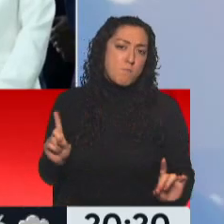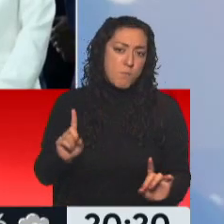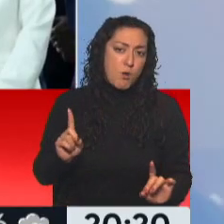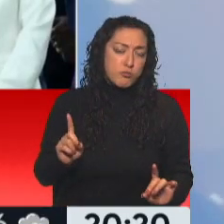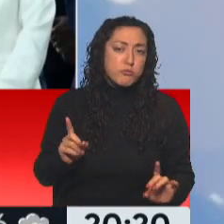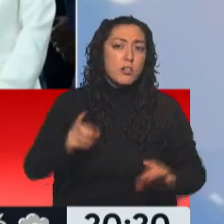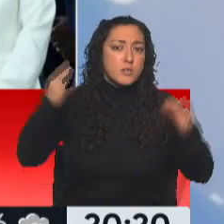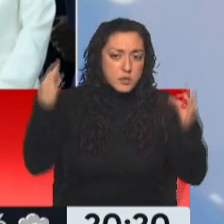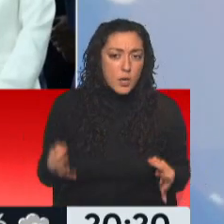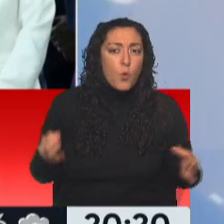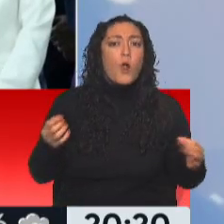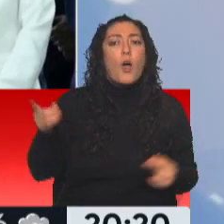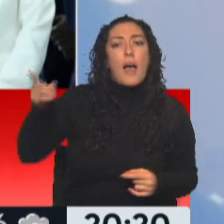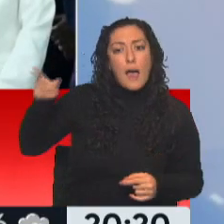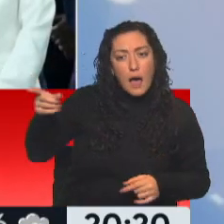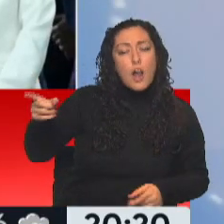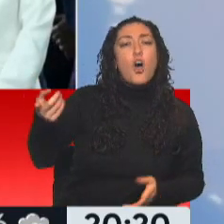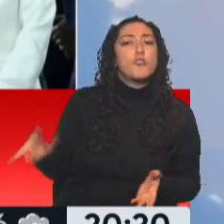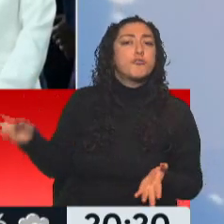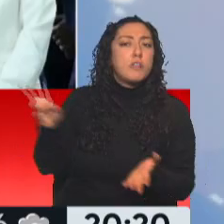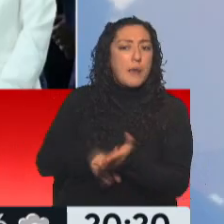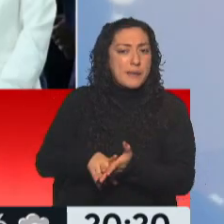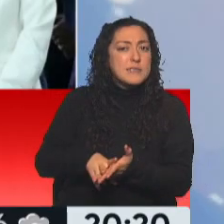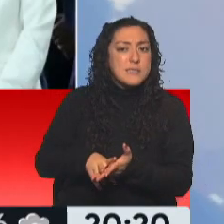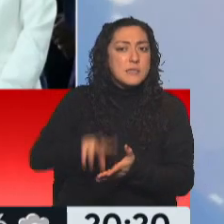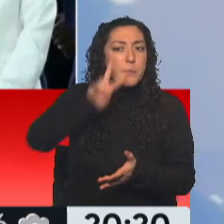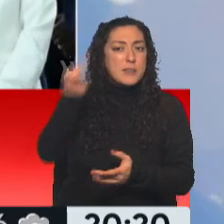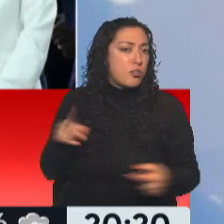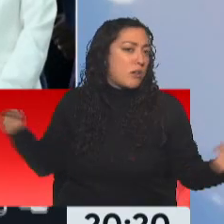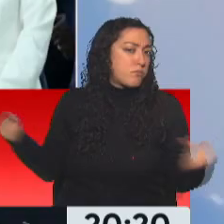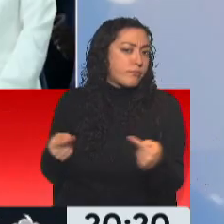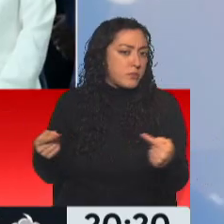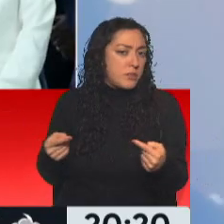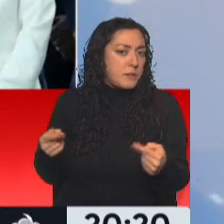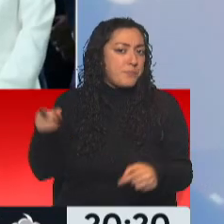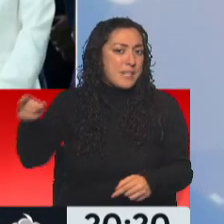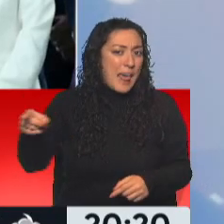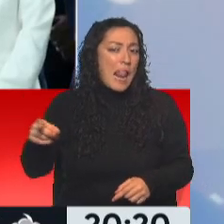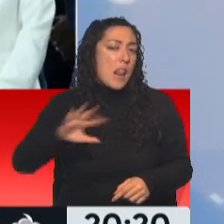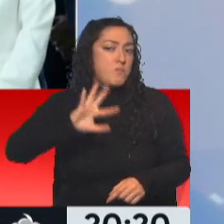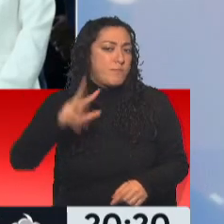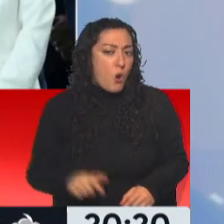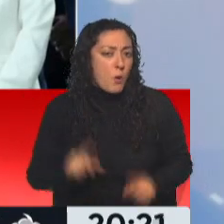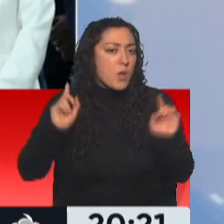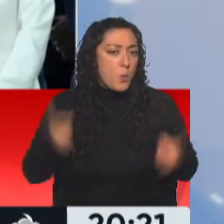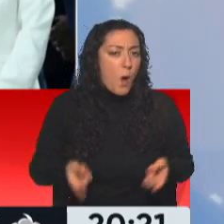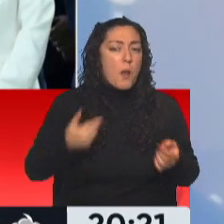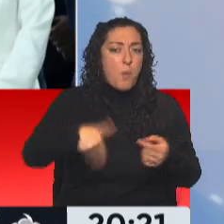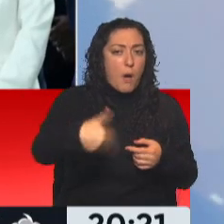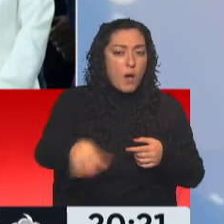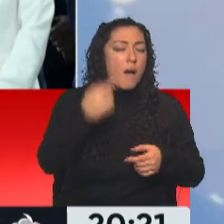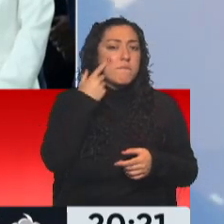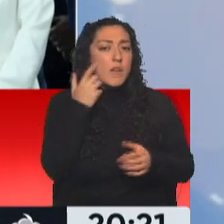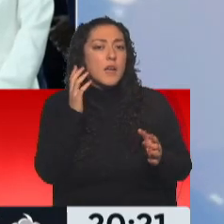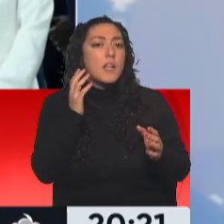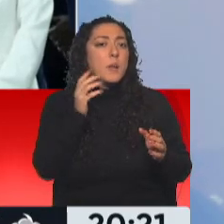Nicolás Maduro nuevamente enfrentado a los venezolanos. Él arrebató la elección, pero yo creo que en los próximos días vamos a ver a